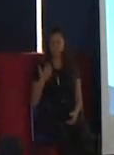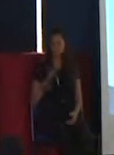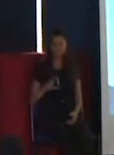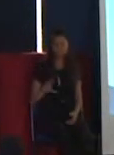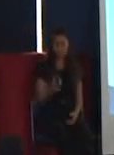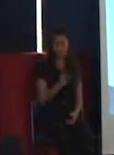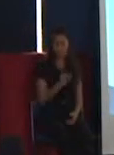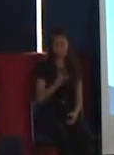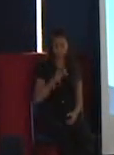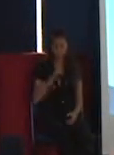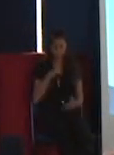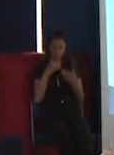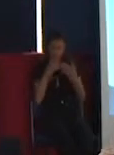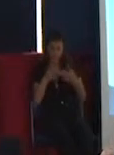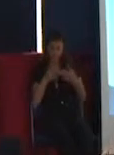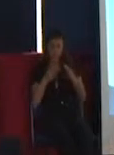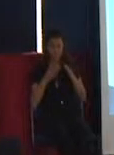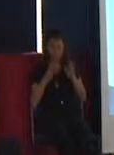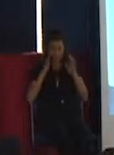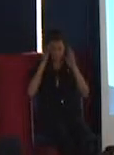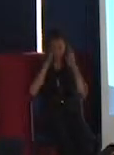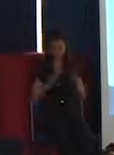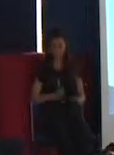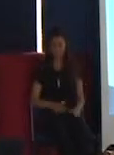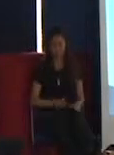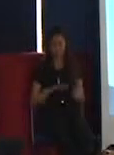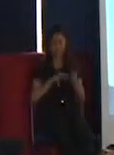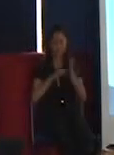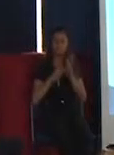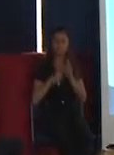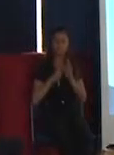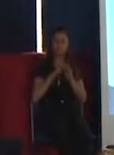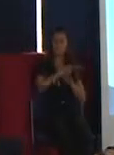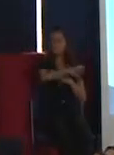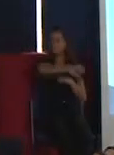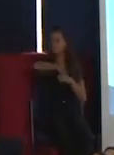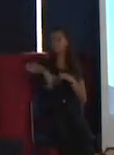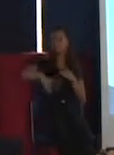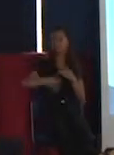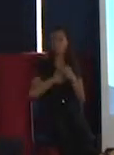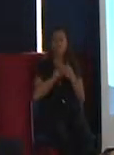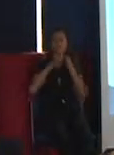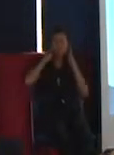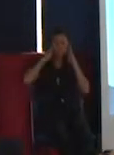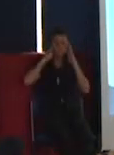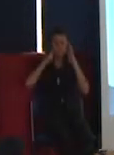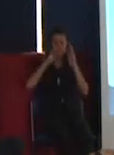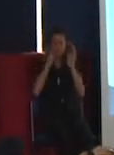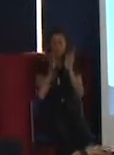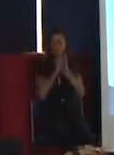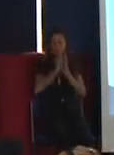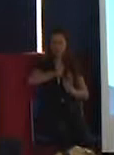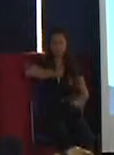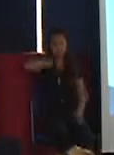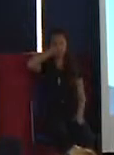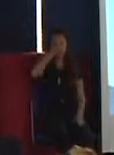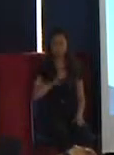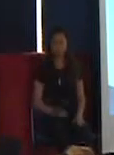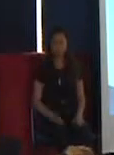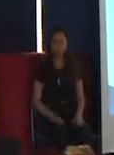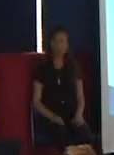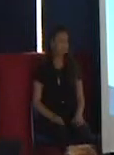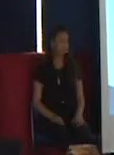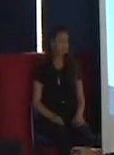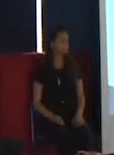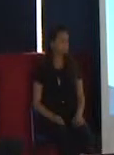Que todo se mueve a raíz de un marco central, ¿sí? Entonces